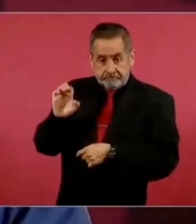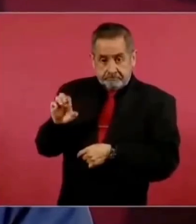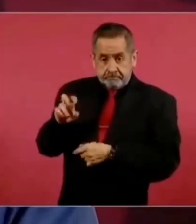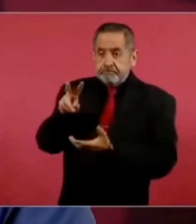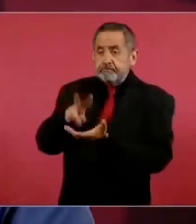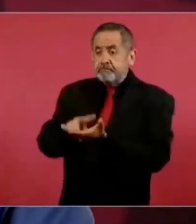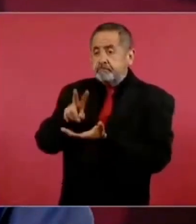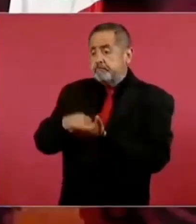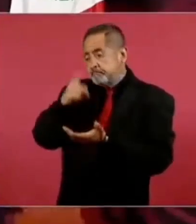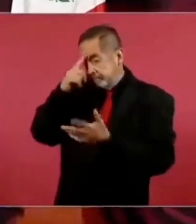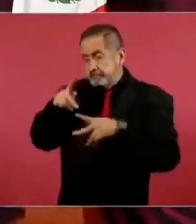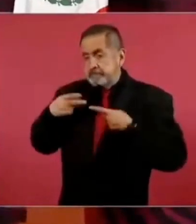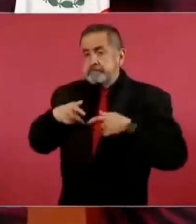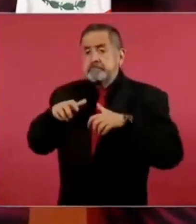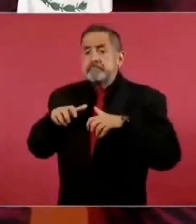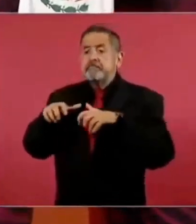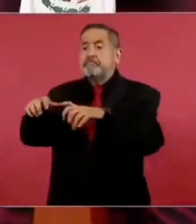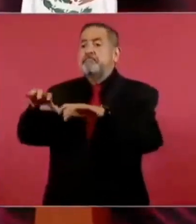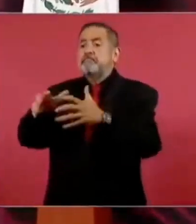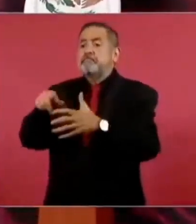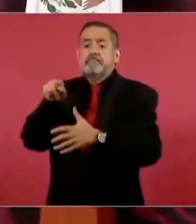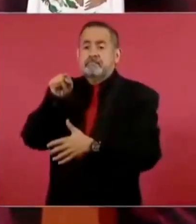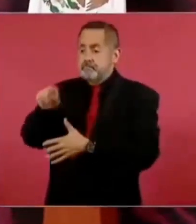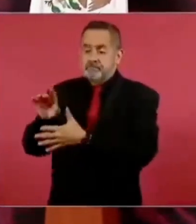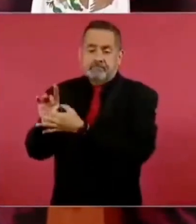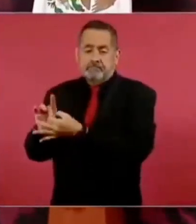el interés particular.